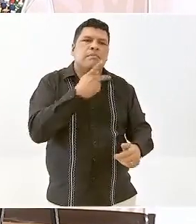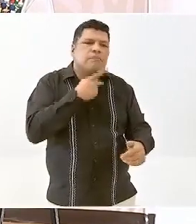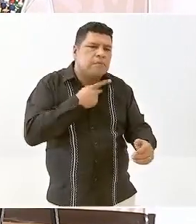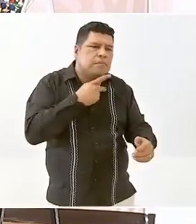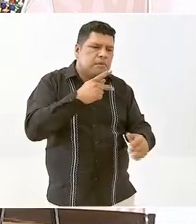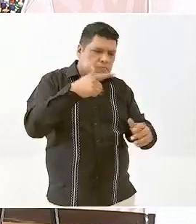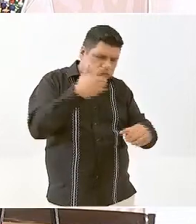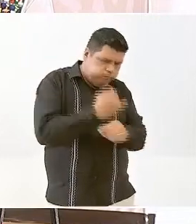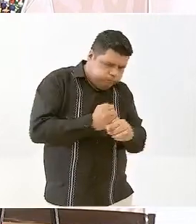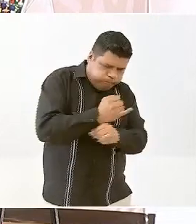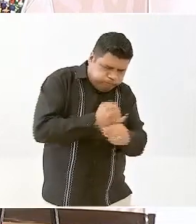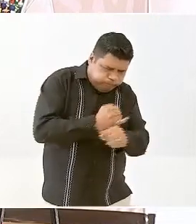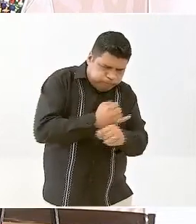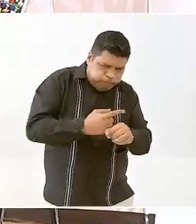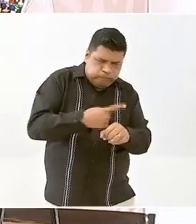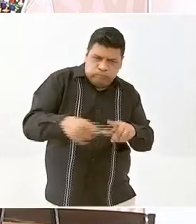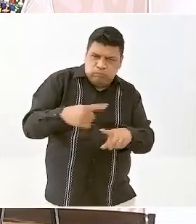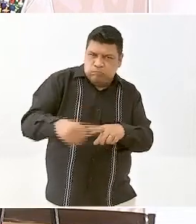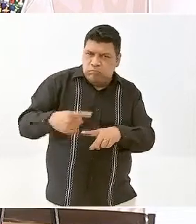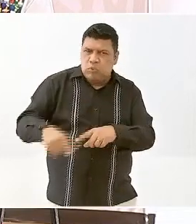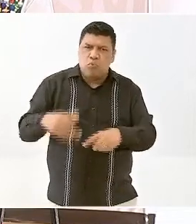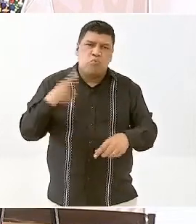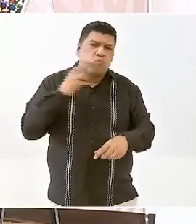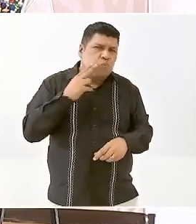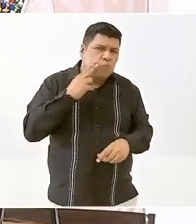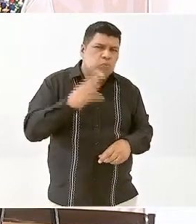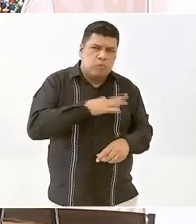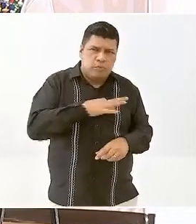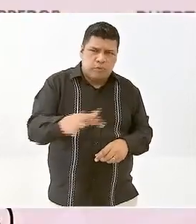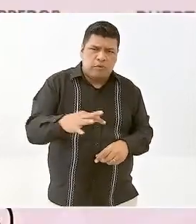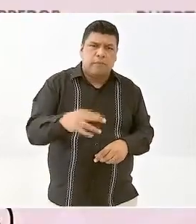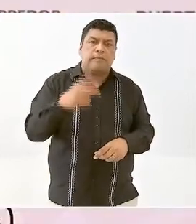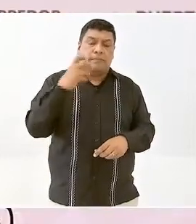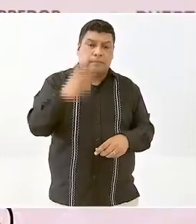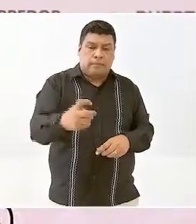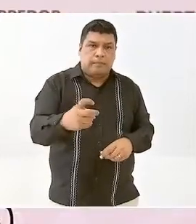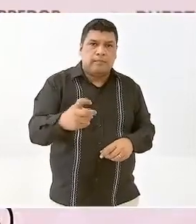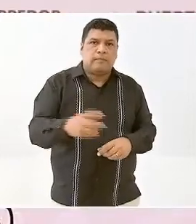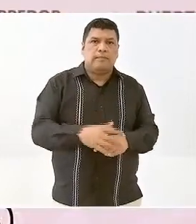explotación del petróleo, que iban a